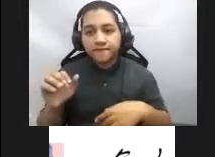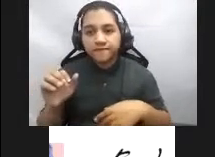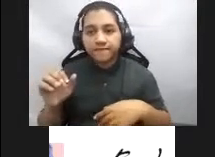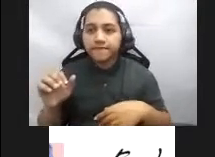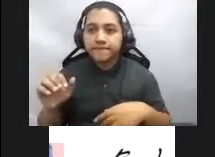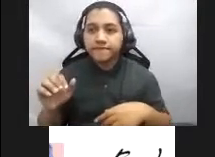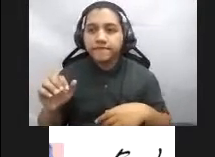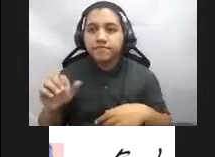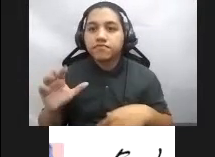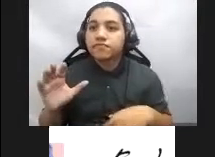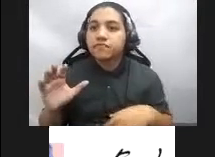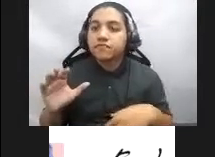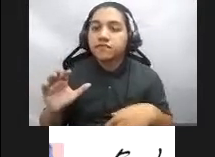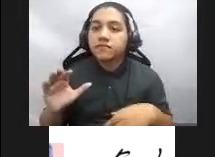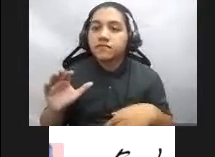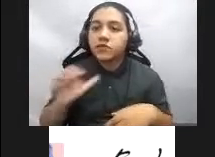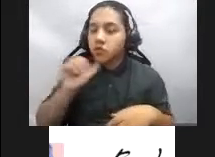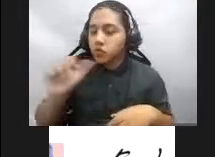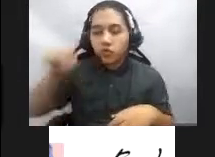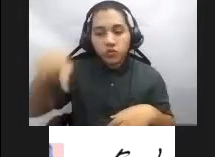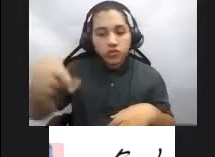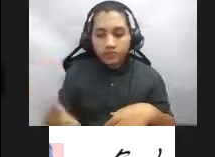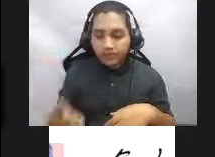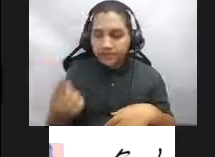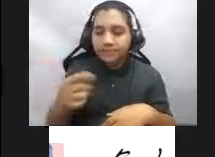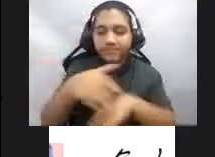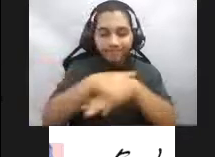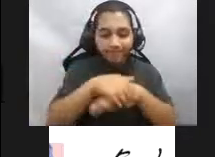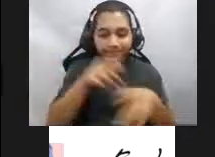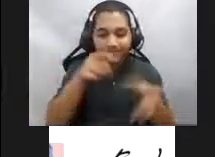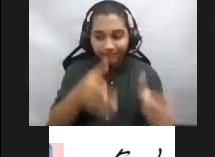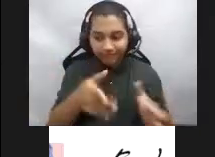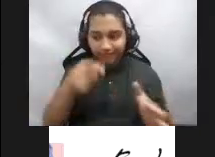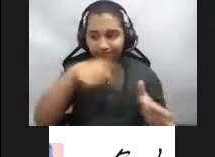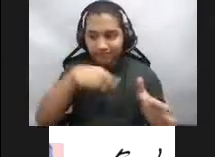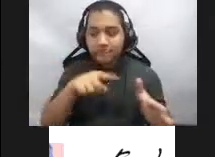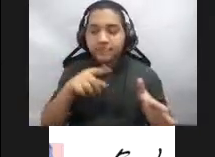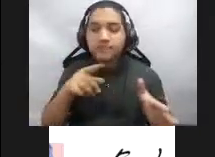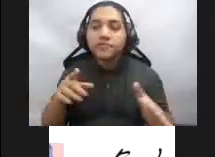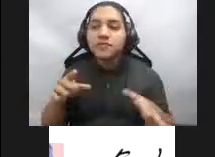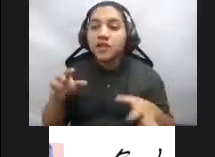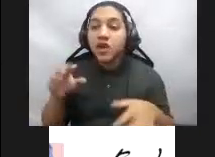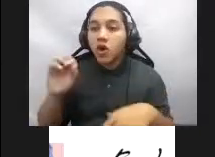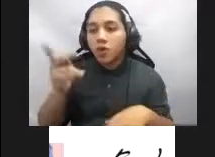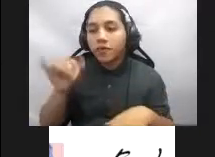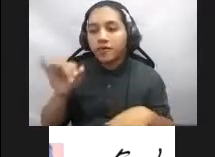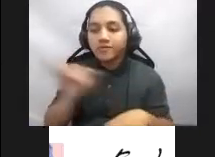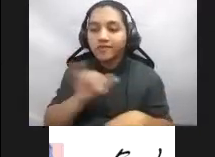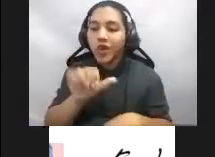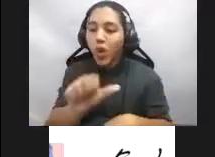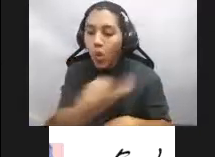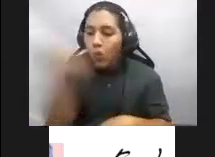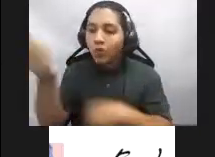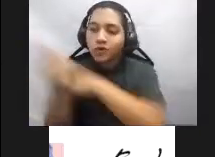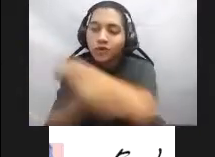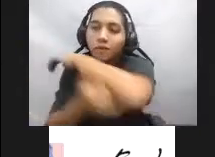No solamente van a ser los ingleses. De esta coyuntura de las guerras de opio se aprovechan otros países como